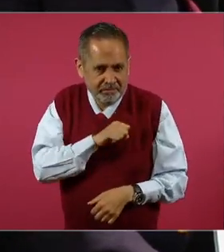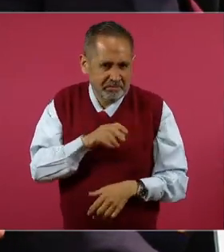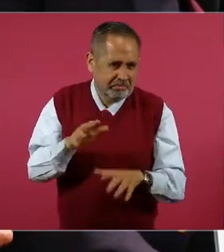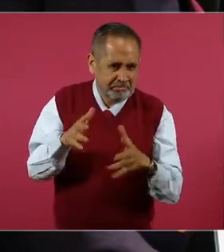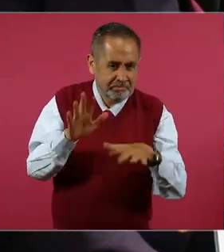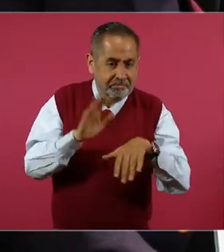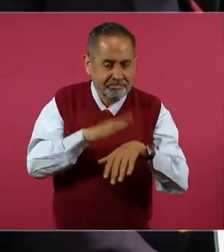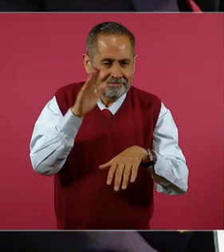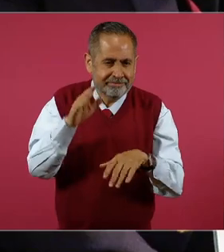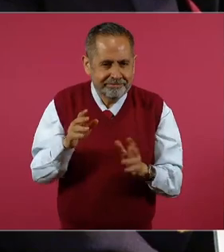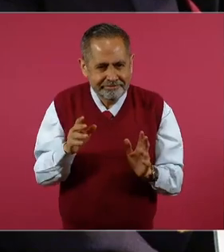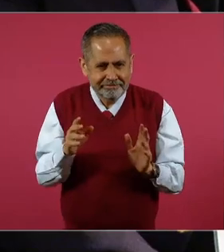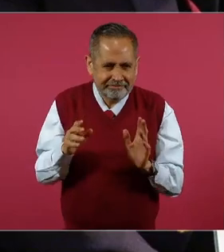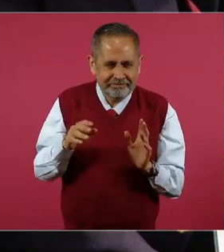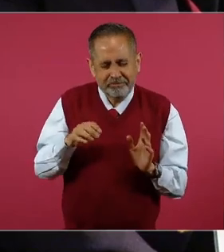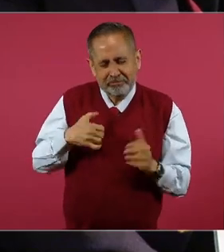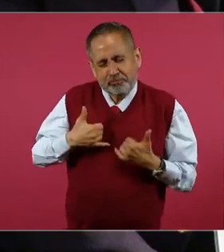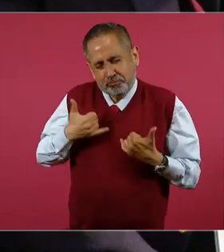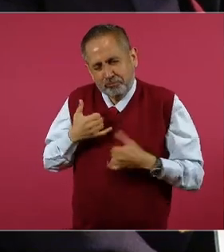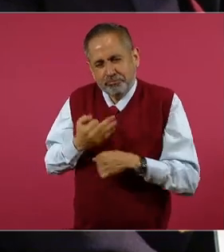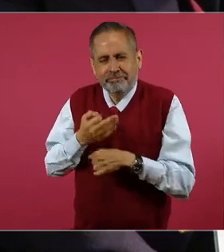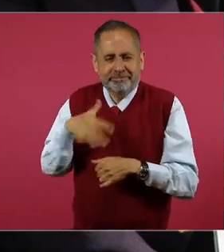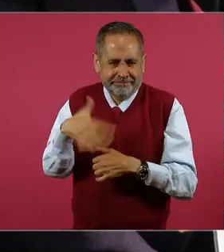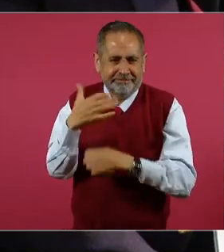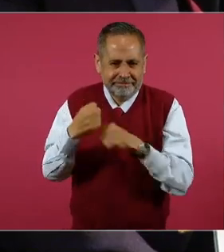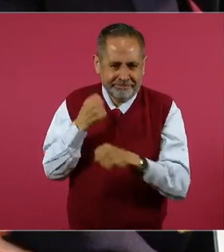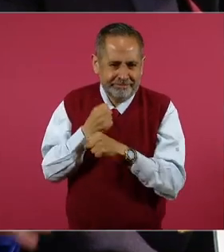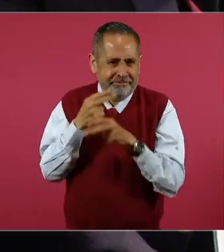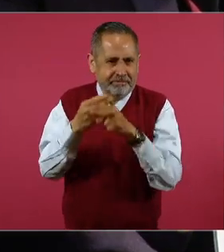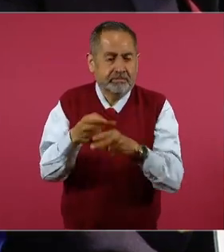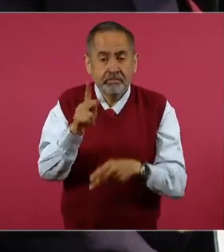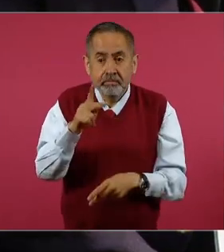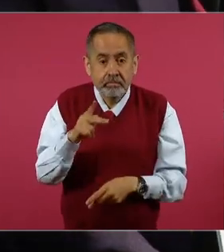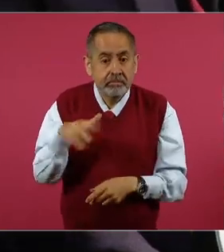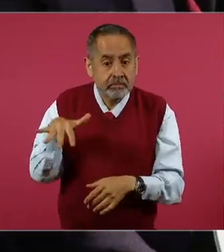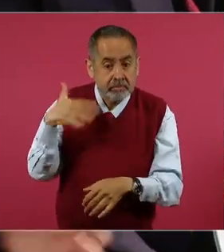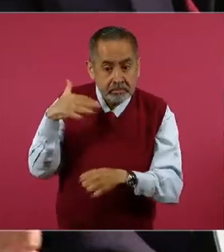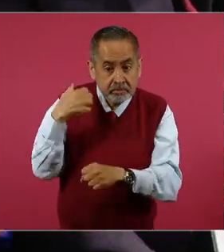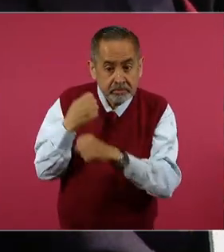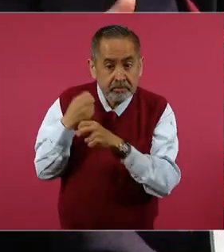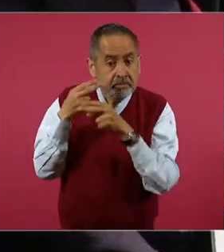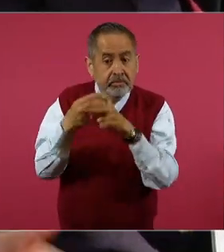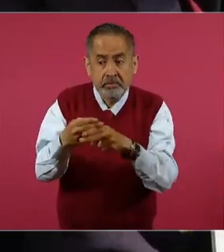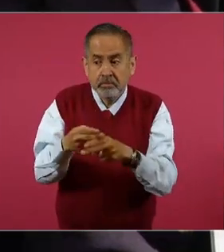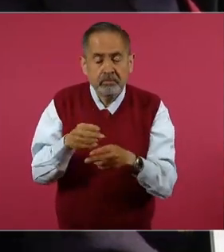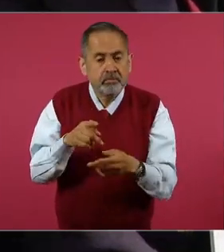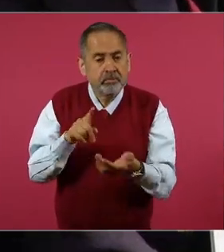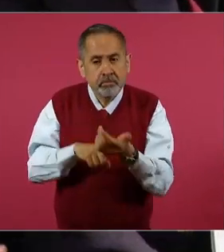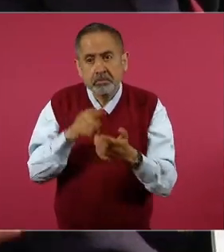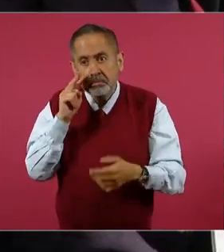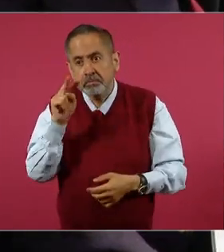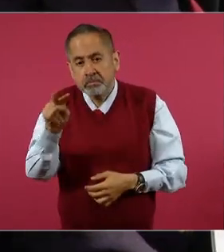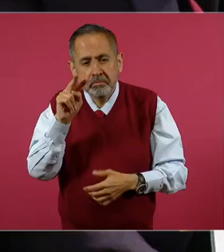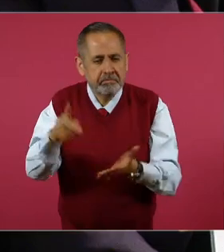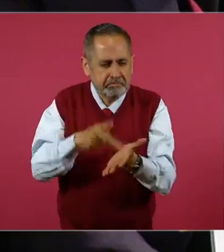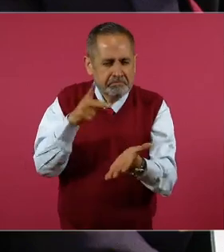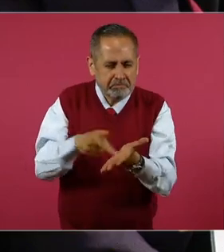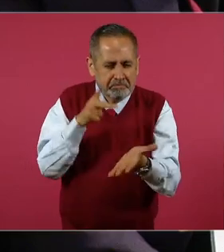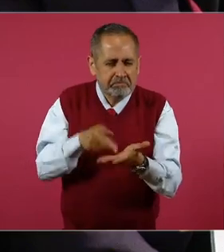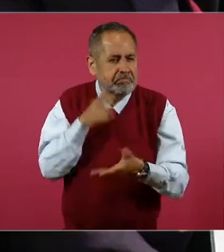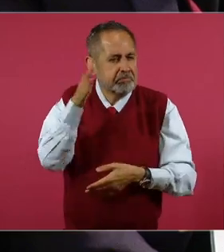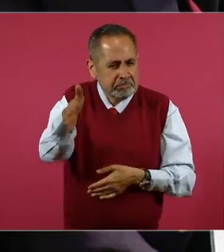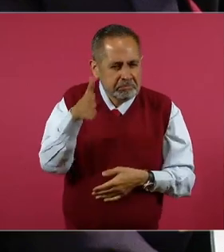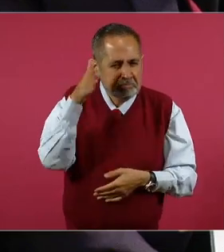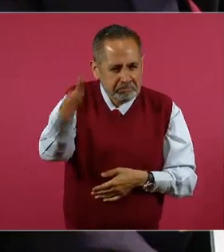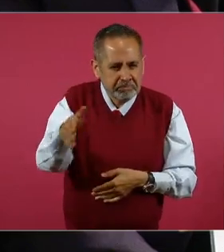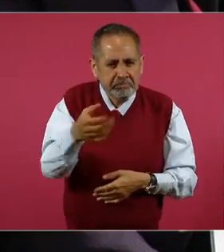porque la edad no me da, pero en estos 15 años me tocó ir muchísimas veces a la Secretaría de Salud